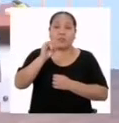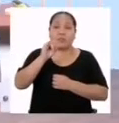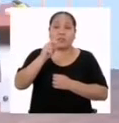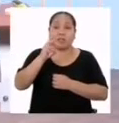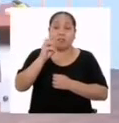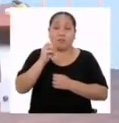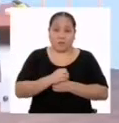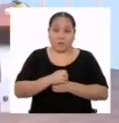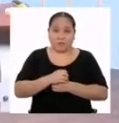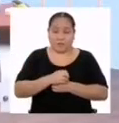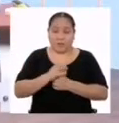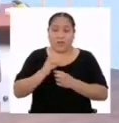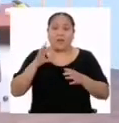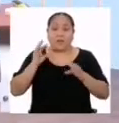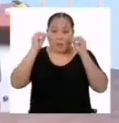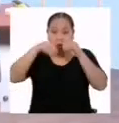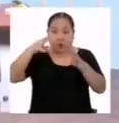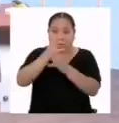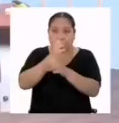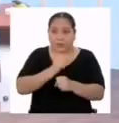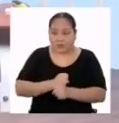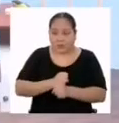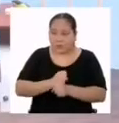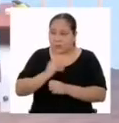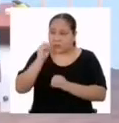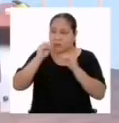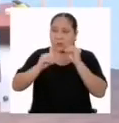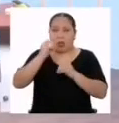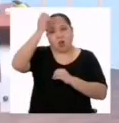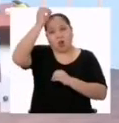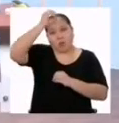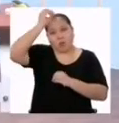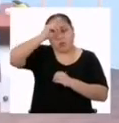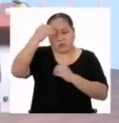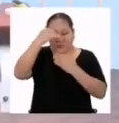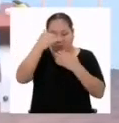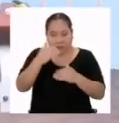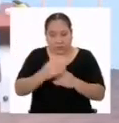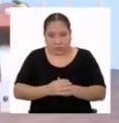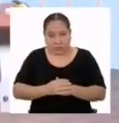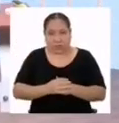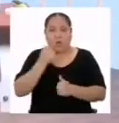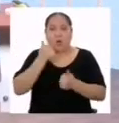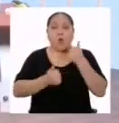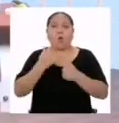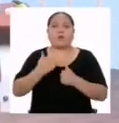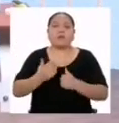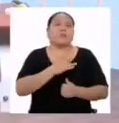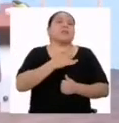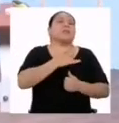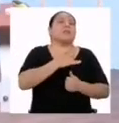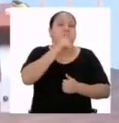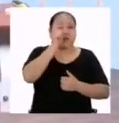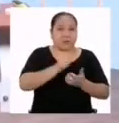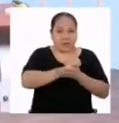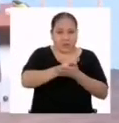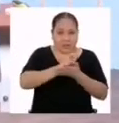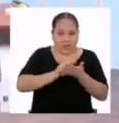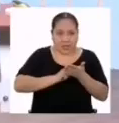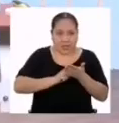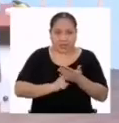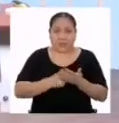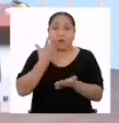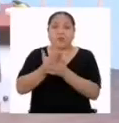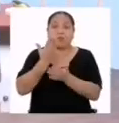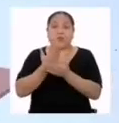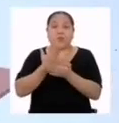la intención del autor, opinar sobre el contenido, la organización de la información y el efecto en el lector. En resumen,